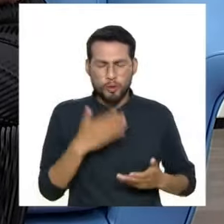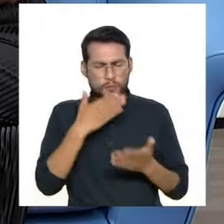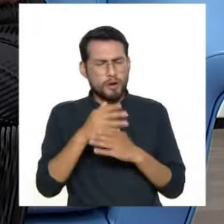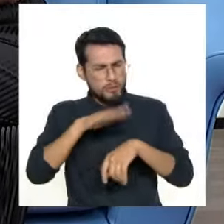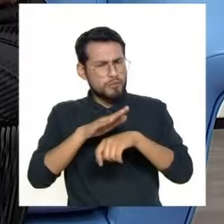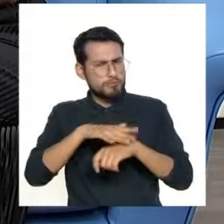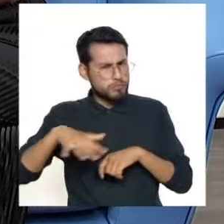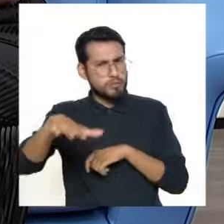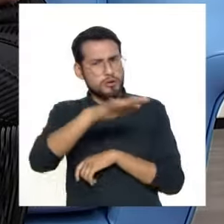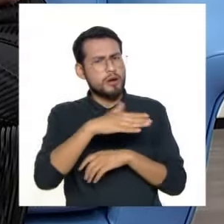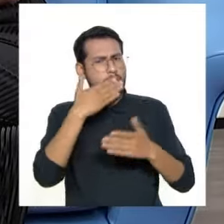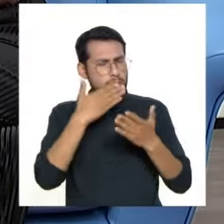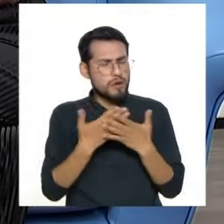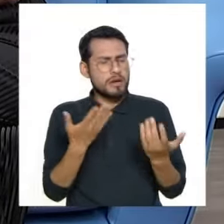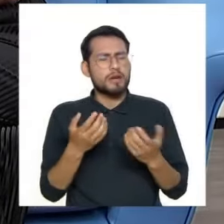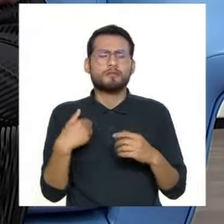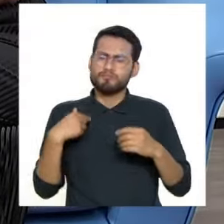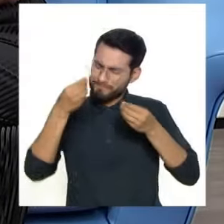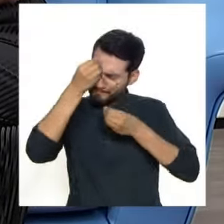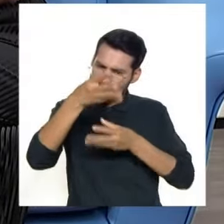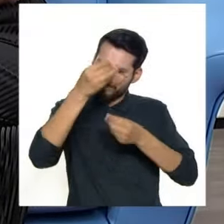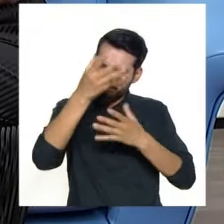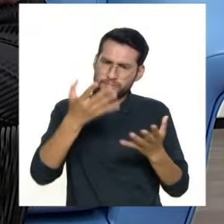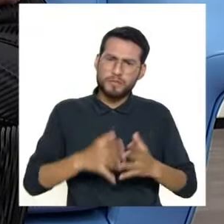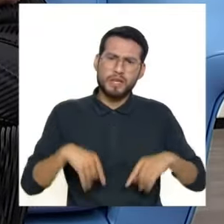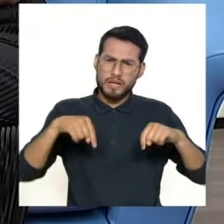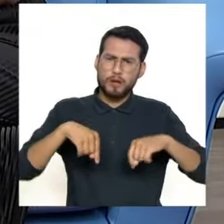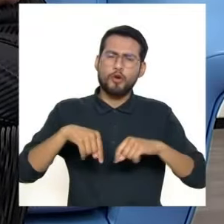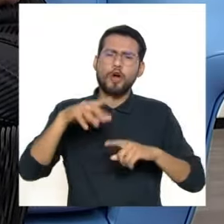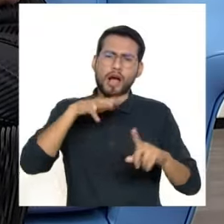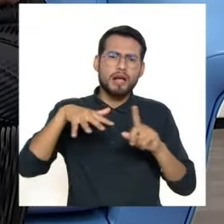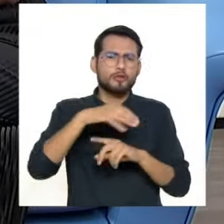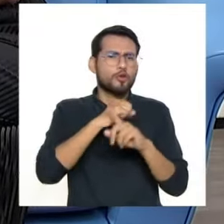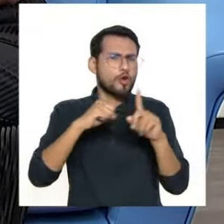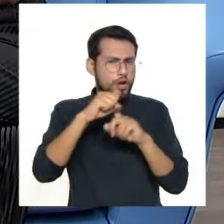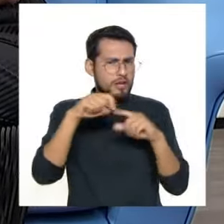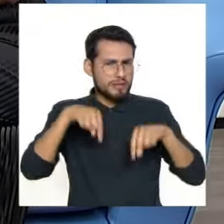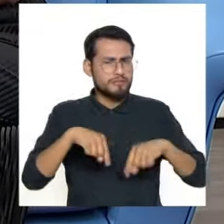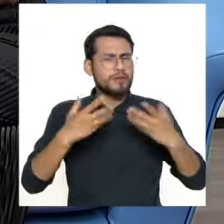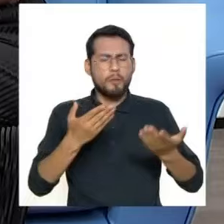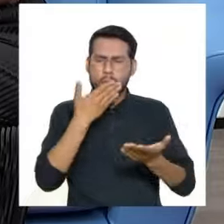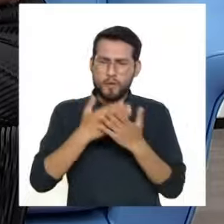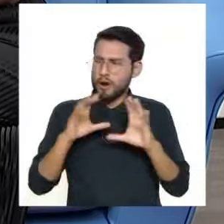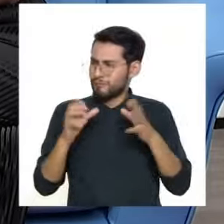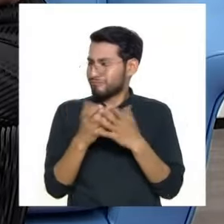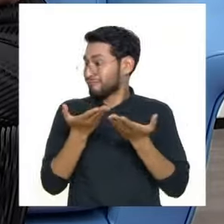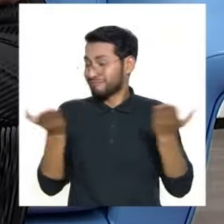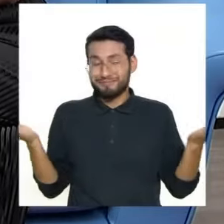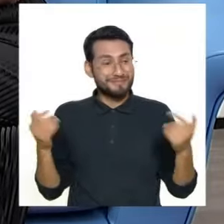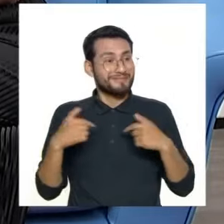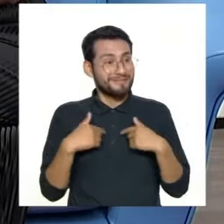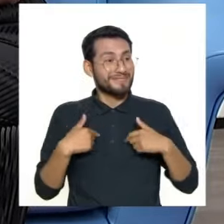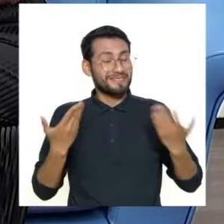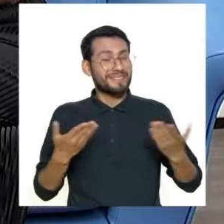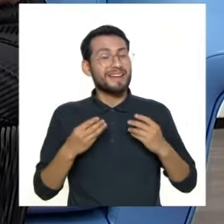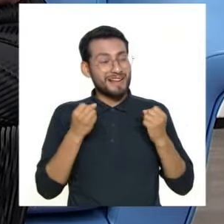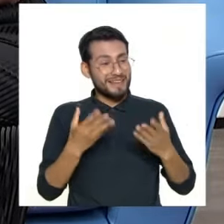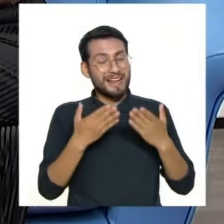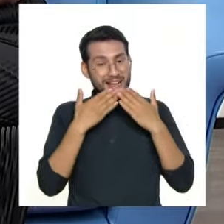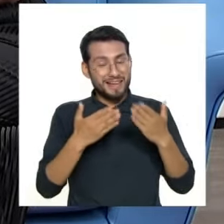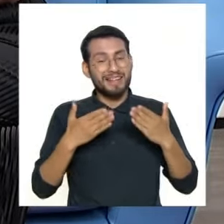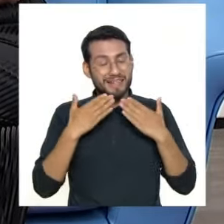llevamos con mucho con mucha vocación desde este contexto social y este extraordinario grupo al cual Yo realmente estoy muy